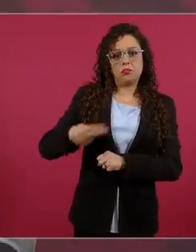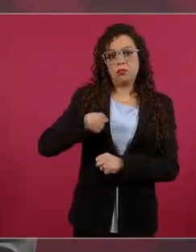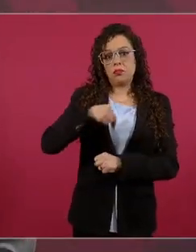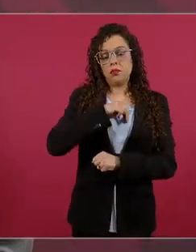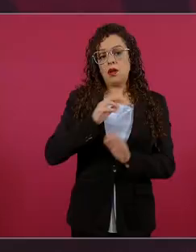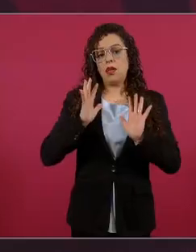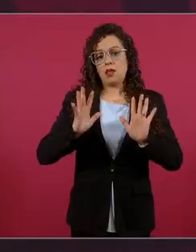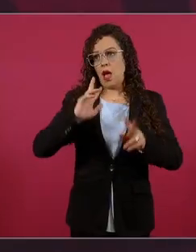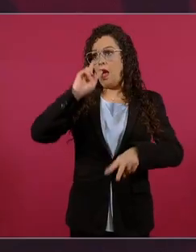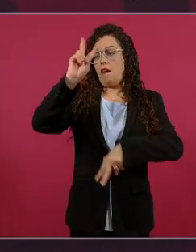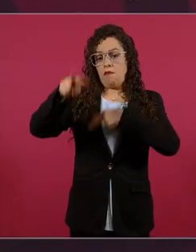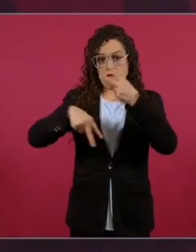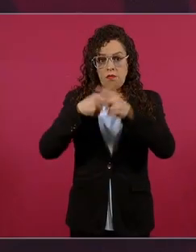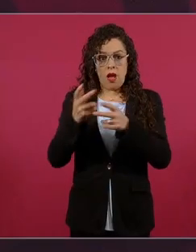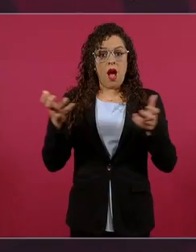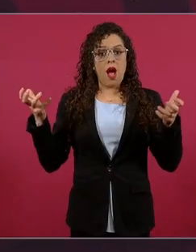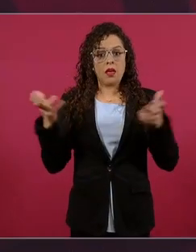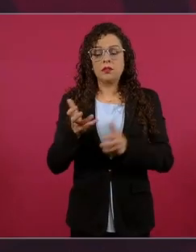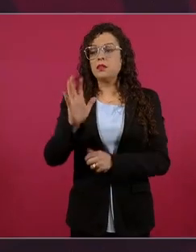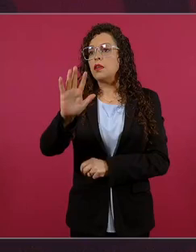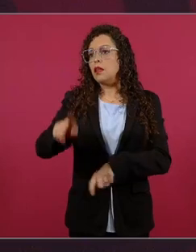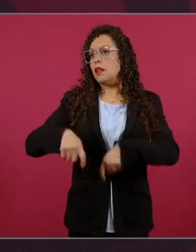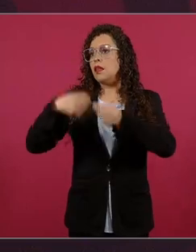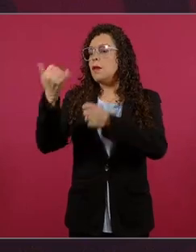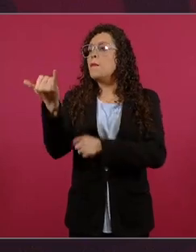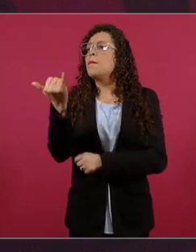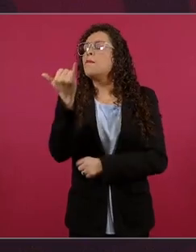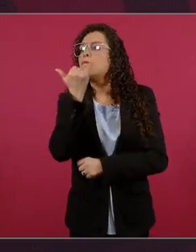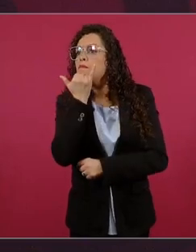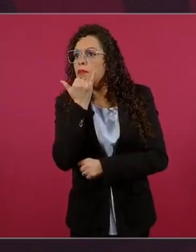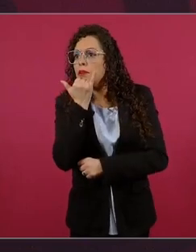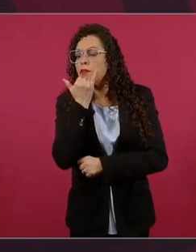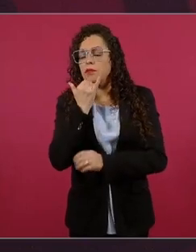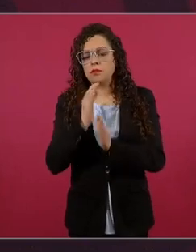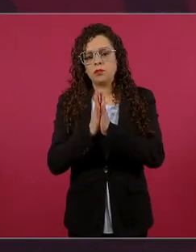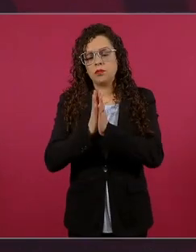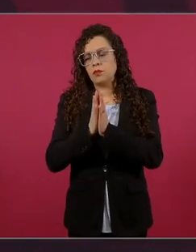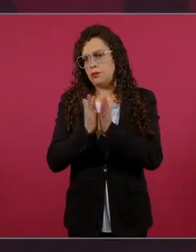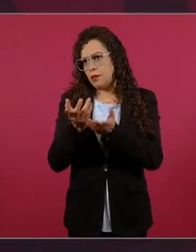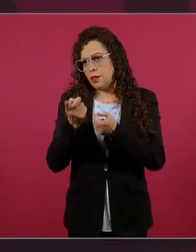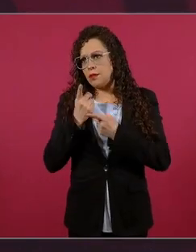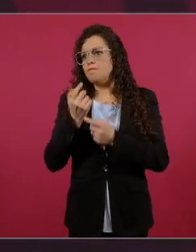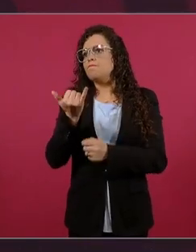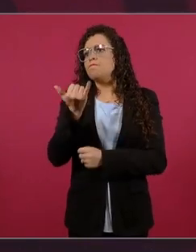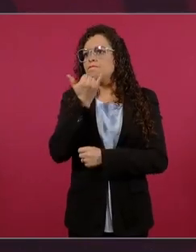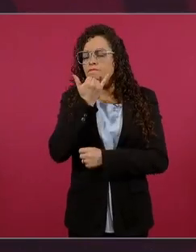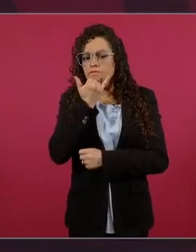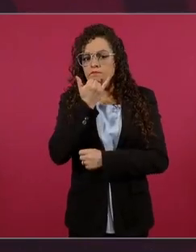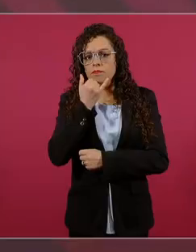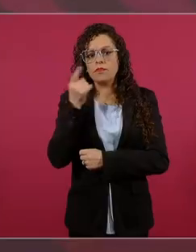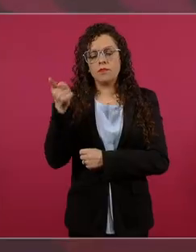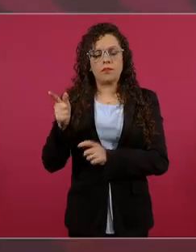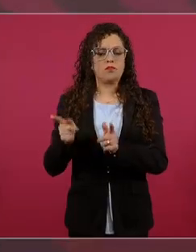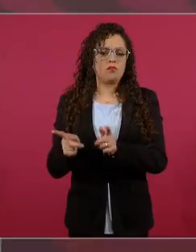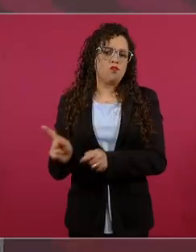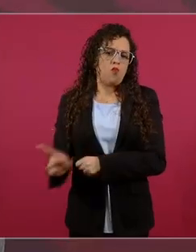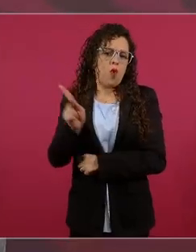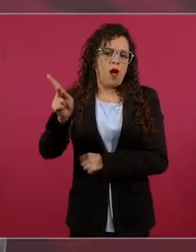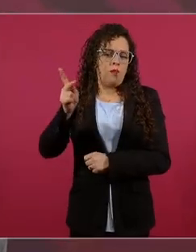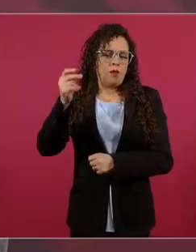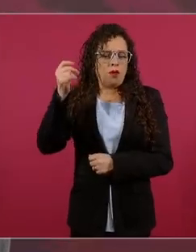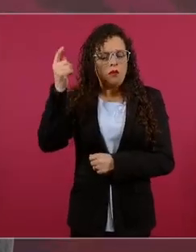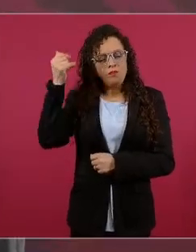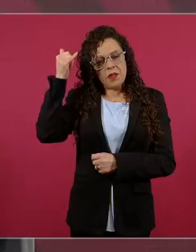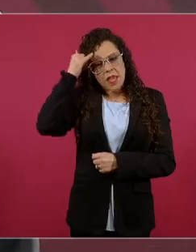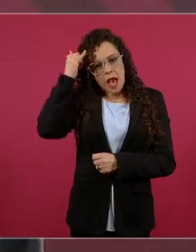los mayas, porque hubieron guerras de exterminio y en España